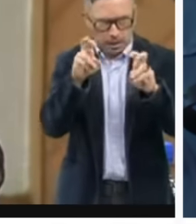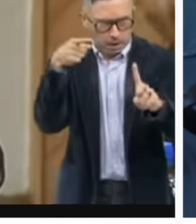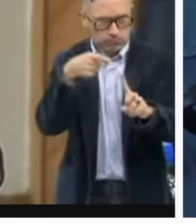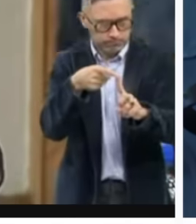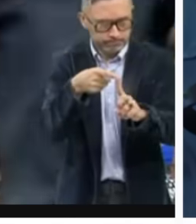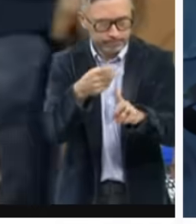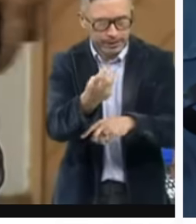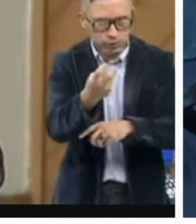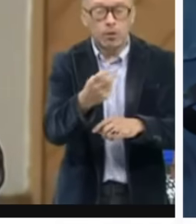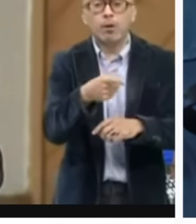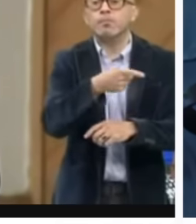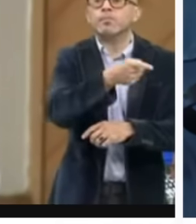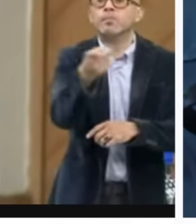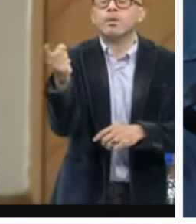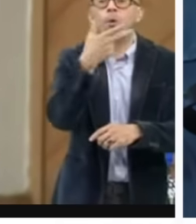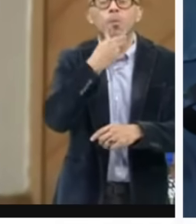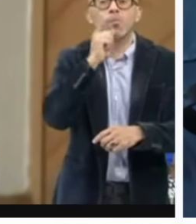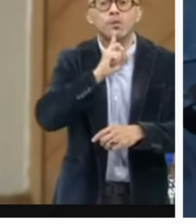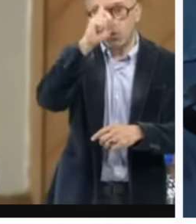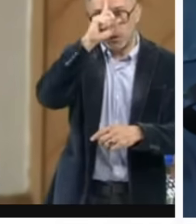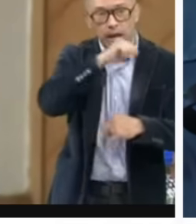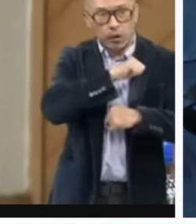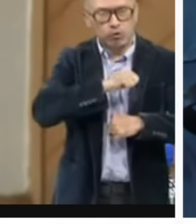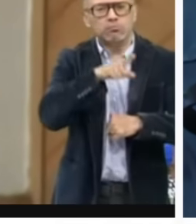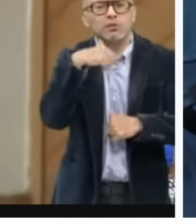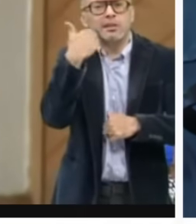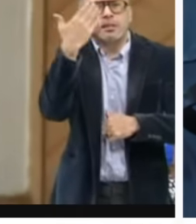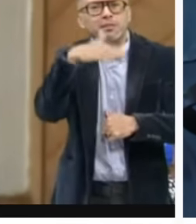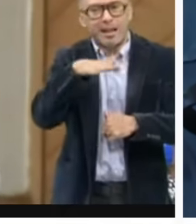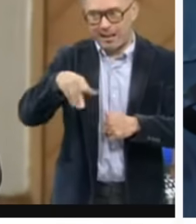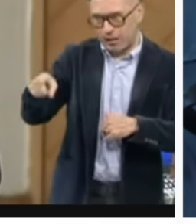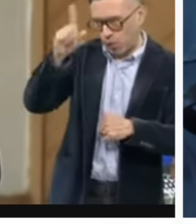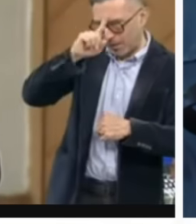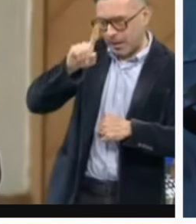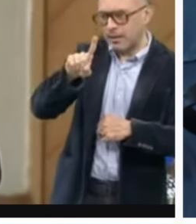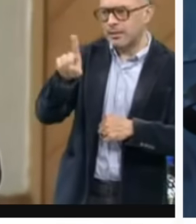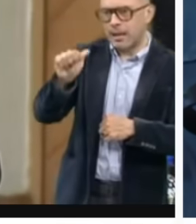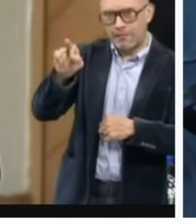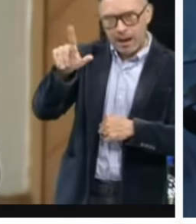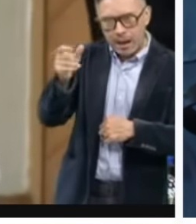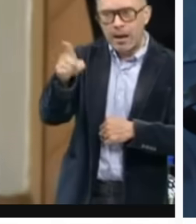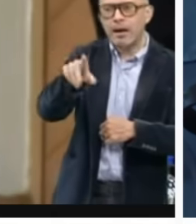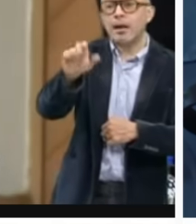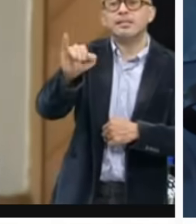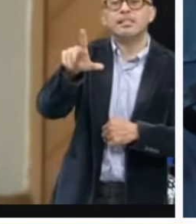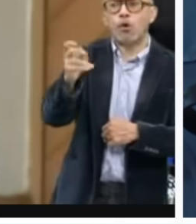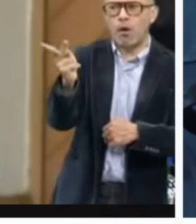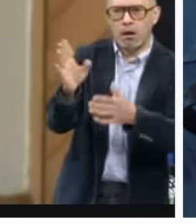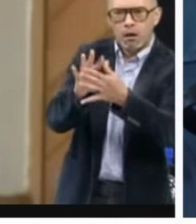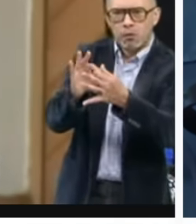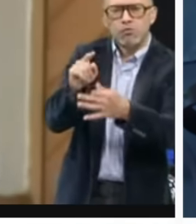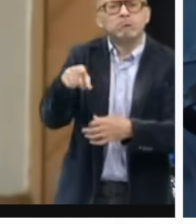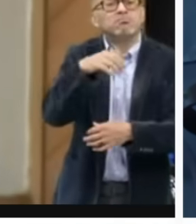consejeros, que nos gustaría mucho escuchar, como ya lo hizo la consejera Zavala, el consejero Castillo, lo que ustedes piensan,